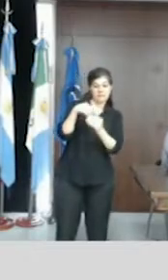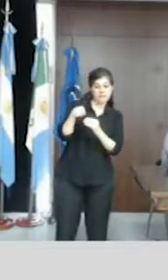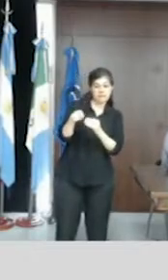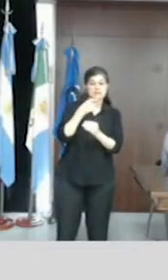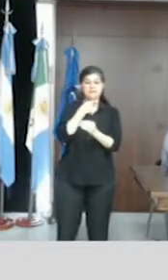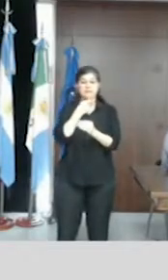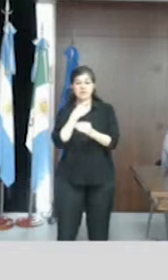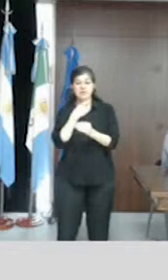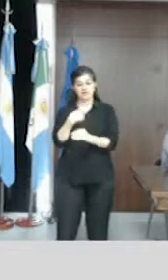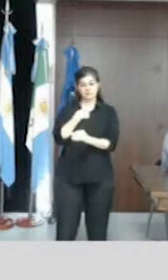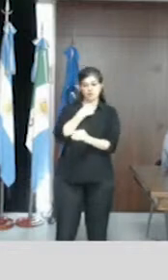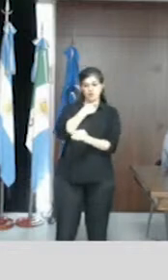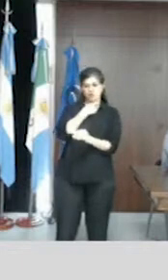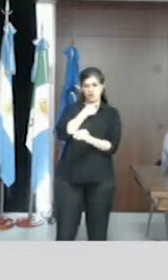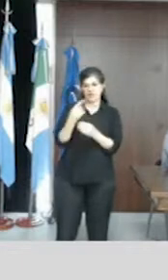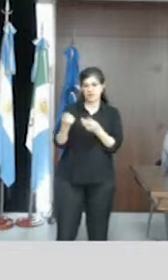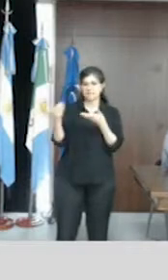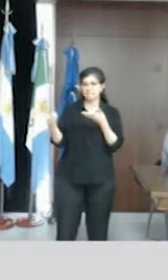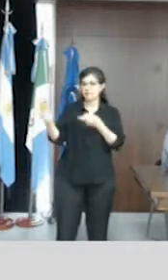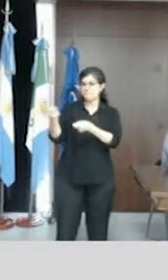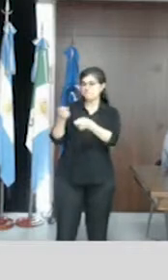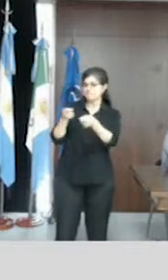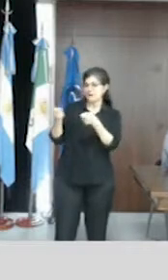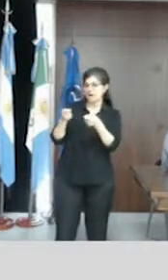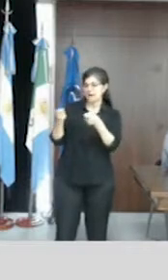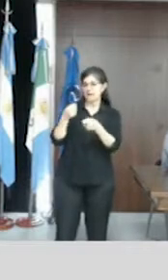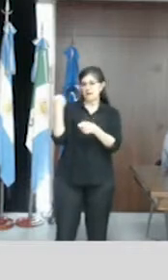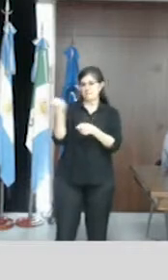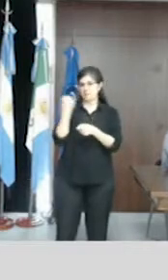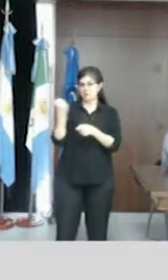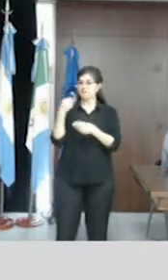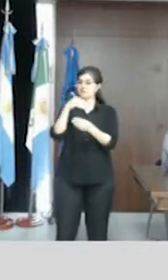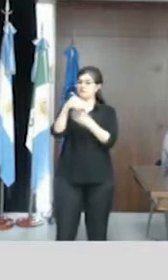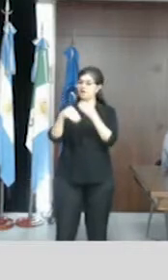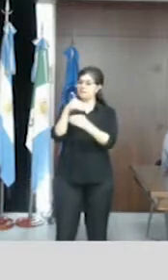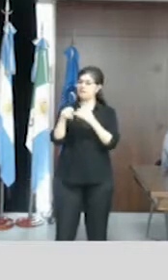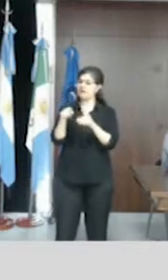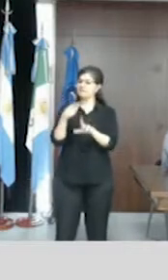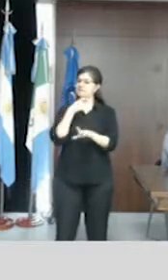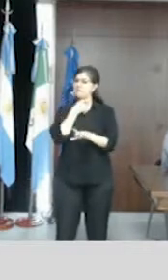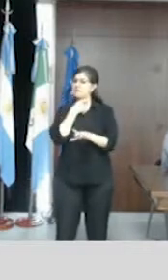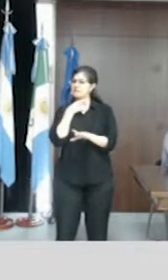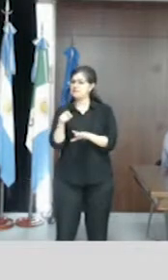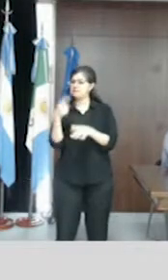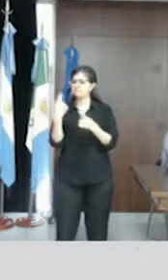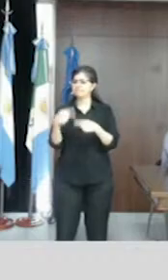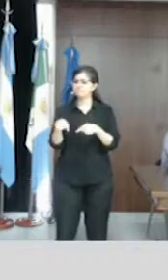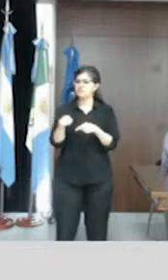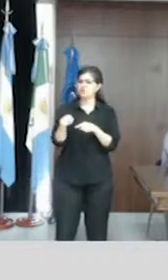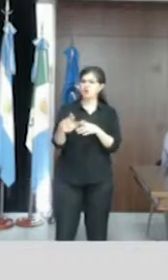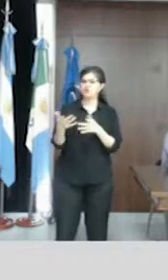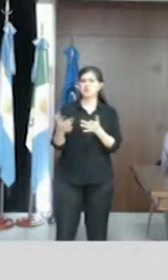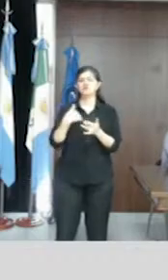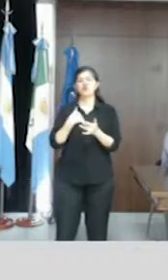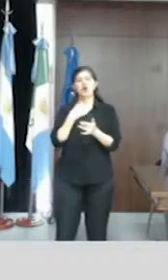los deseos de la familia, que suele ser un impedimento pesado, al menos para los kines, que te dicen a fin de año